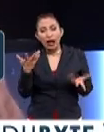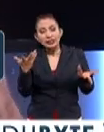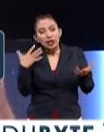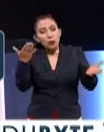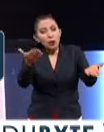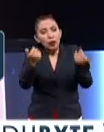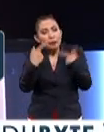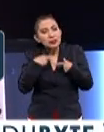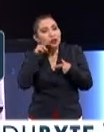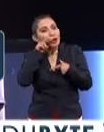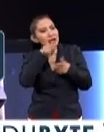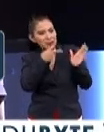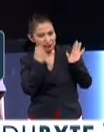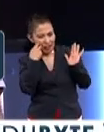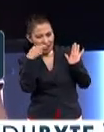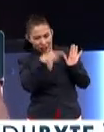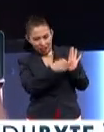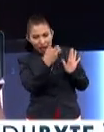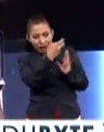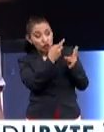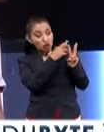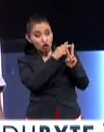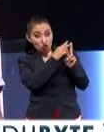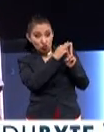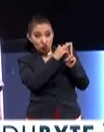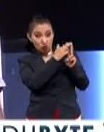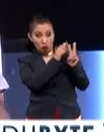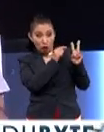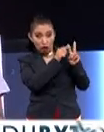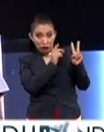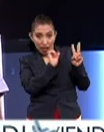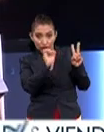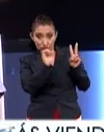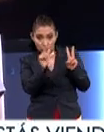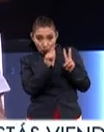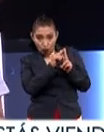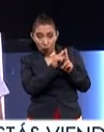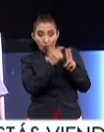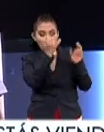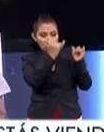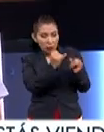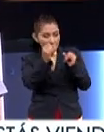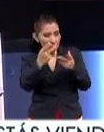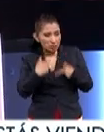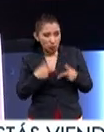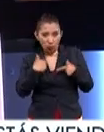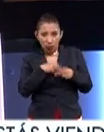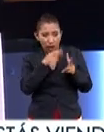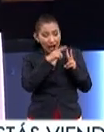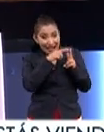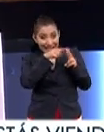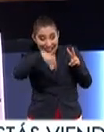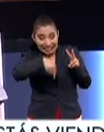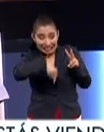eso, acercar al público y decir, estos dos actores, individuos, personas que están aquí en el escenario